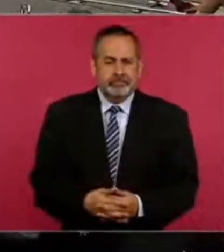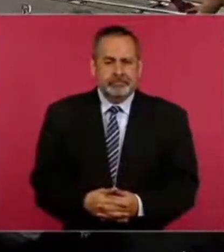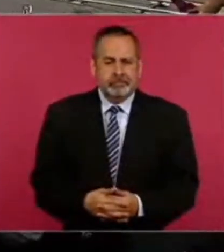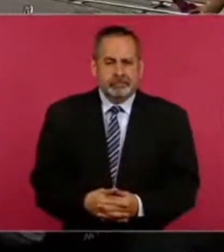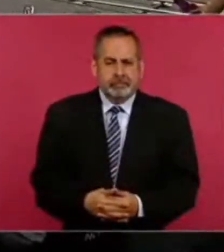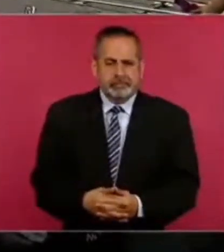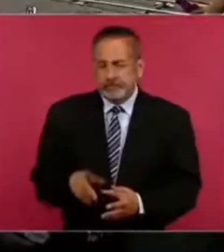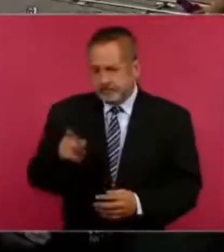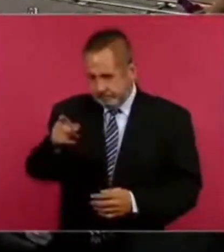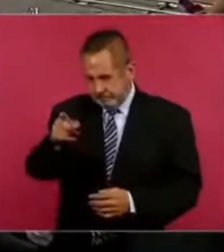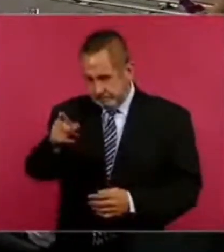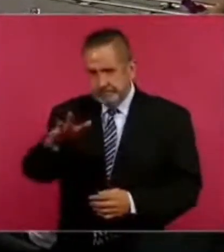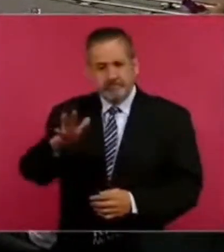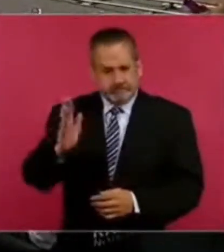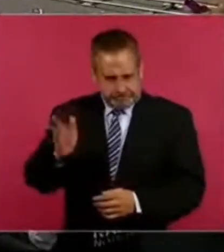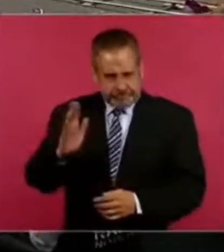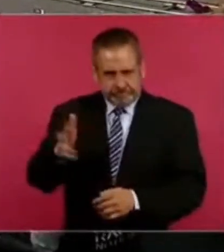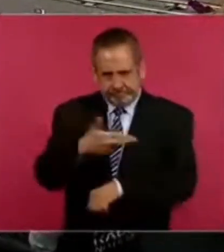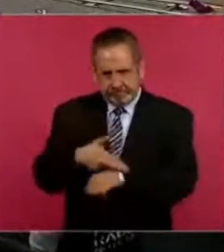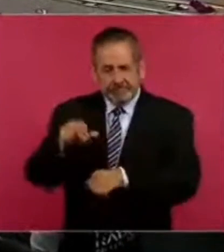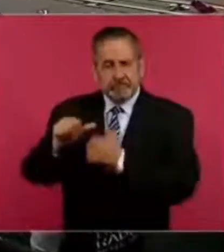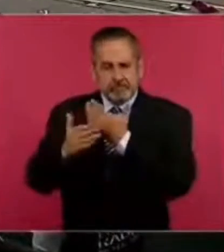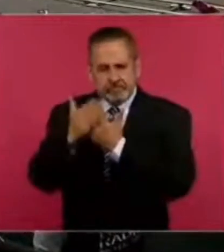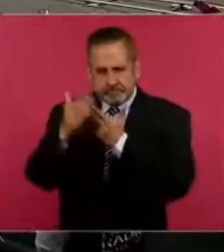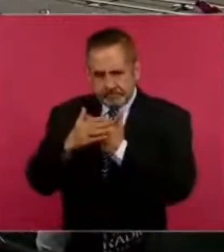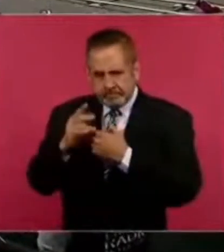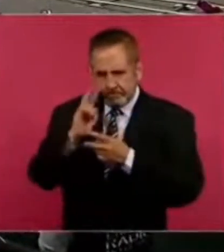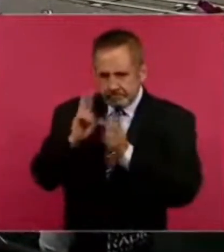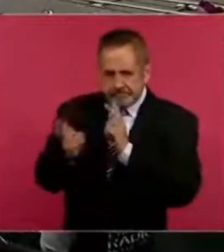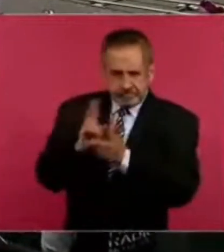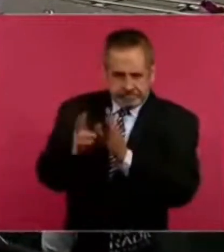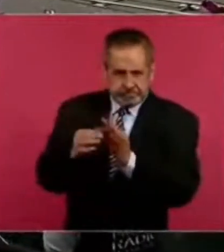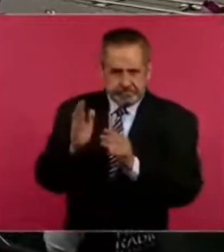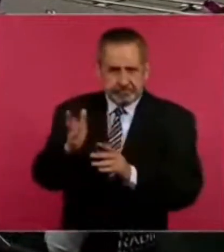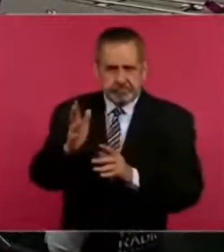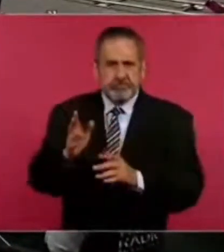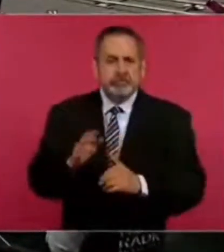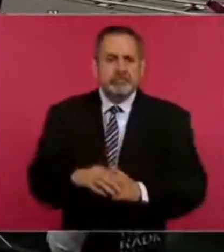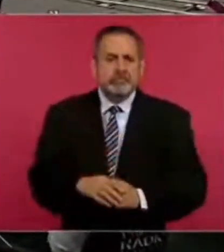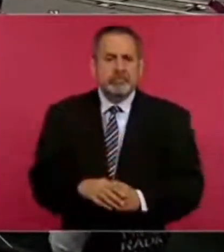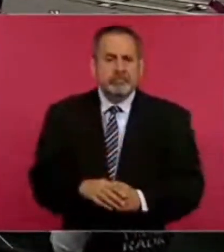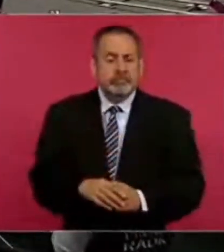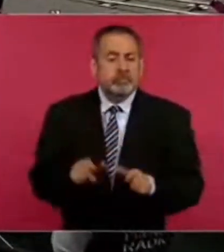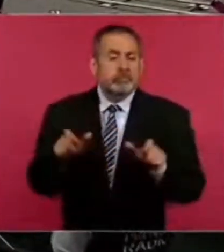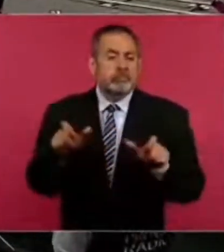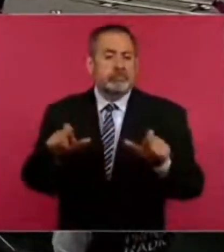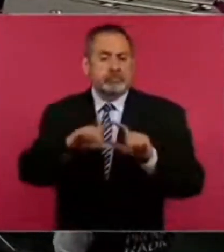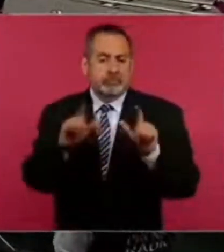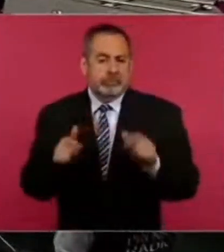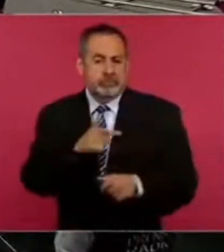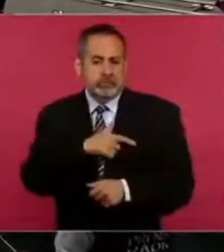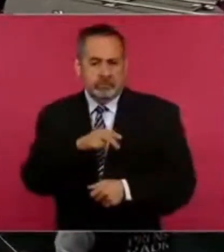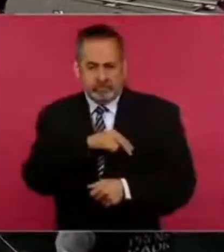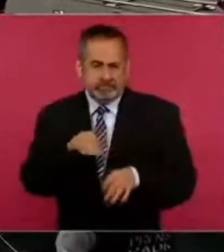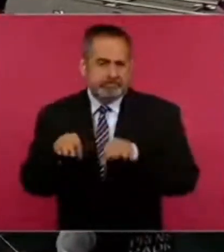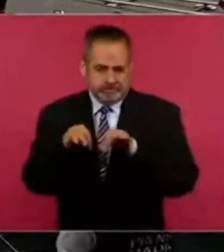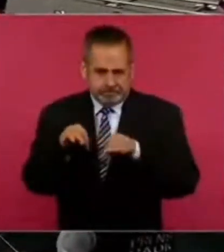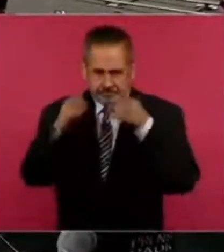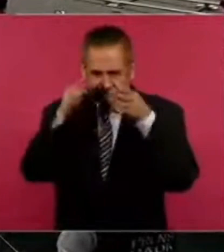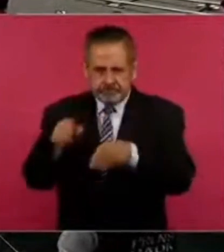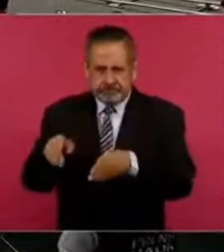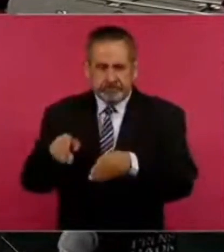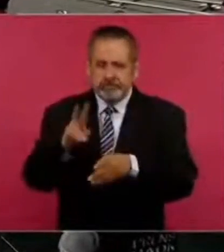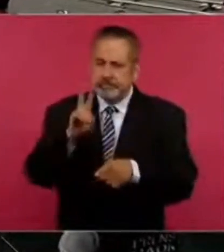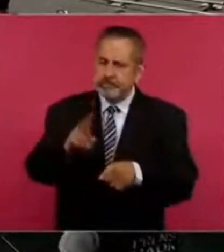Ya lo estamos atendiendo. Hoy en la mañana lo vimos. Está la Guardia Nacional trabajando en eso.